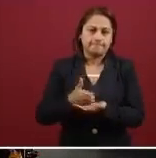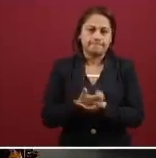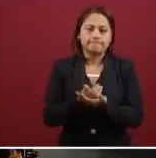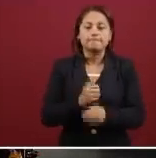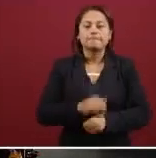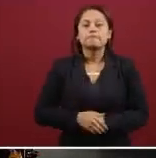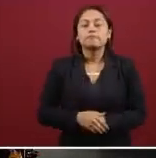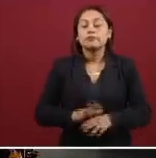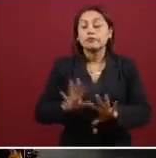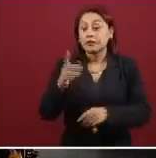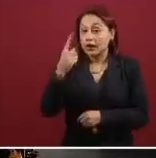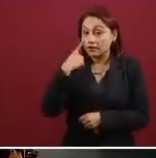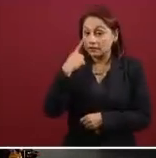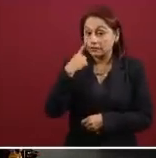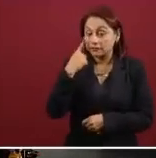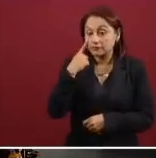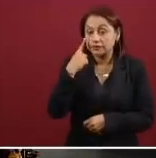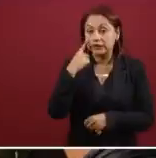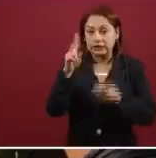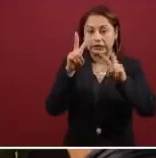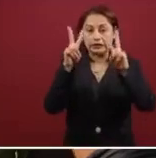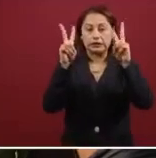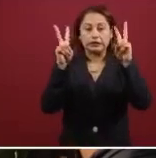Miren, es muy importante el tema.